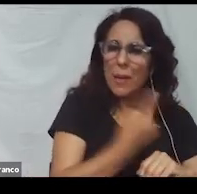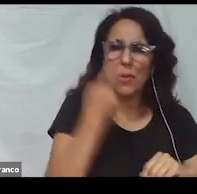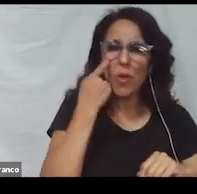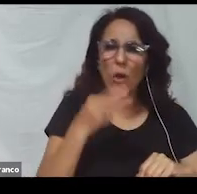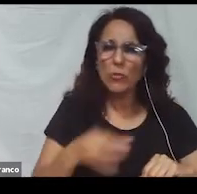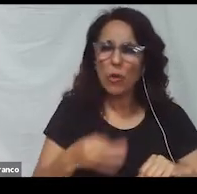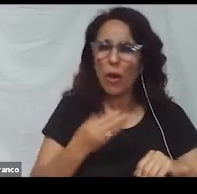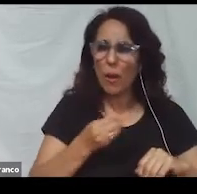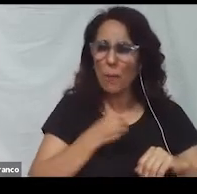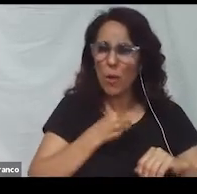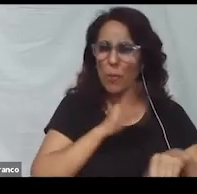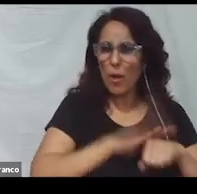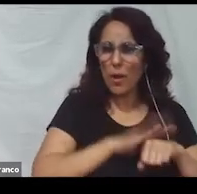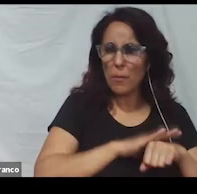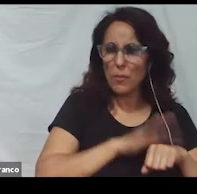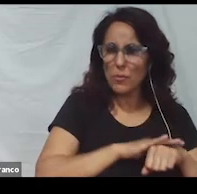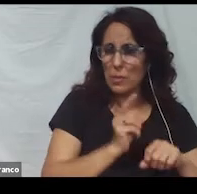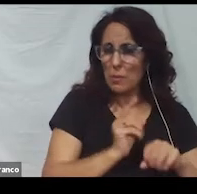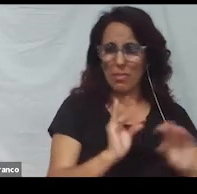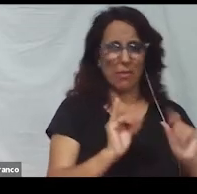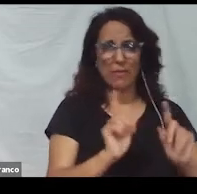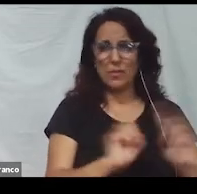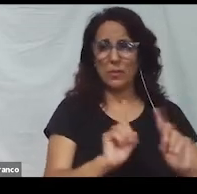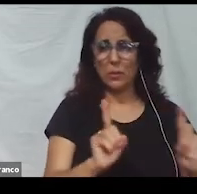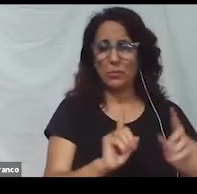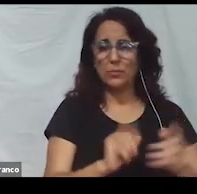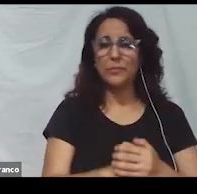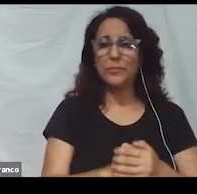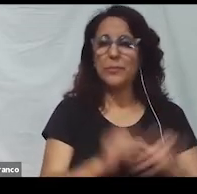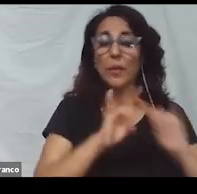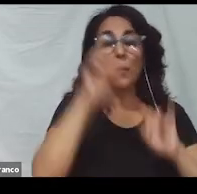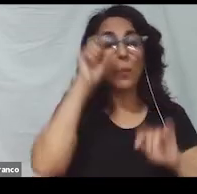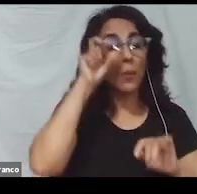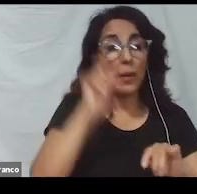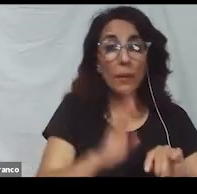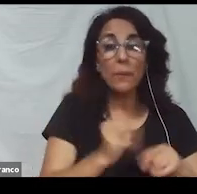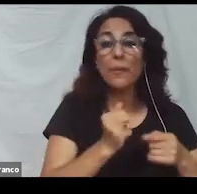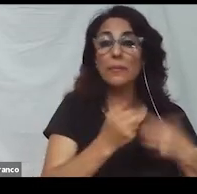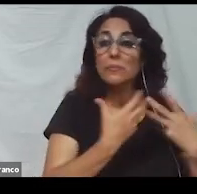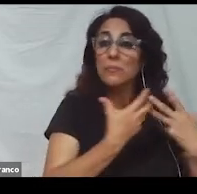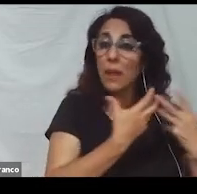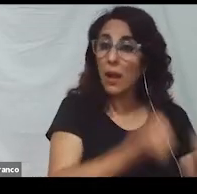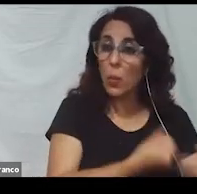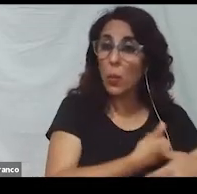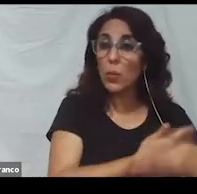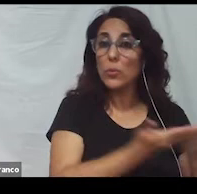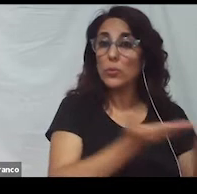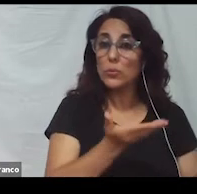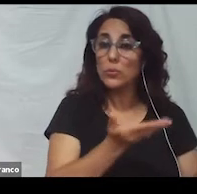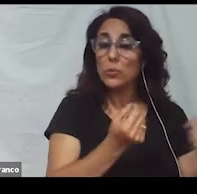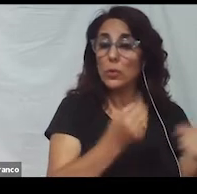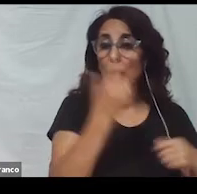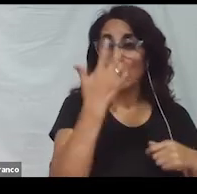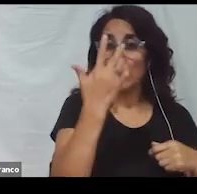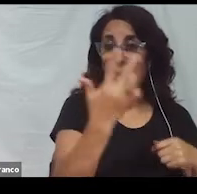inmediatamente testear ustedes mismos. Y lo pueden hacer y no es complicado. En la web de recursos les he dejado,